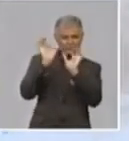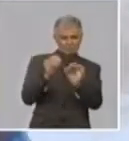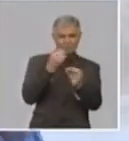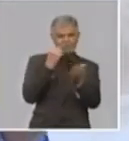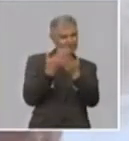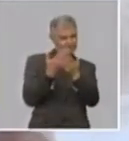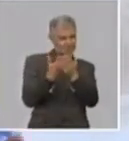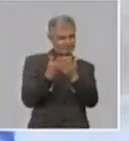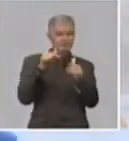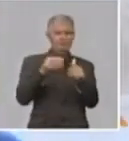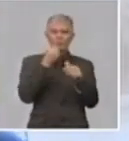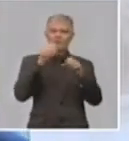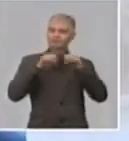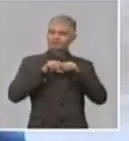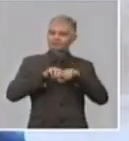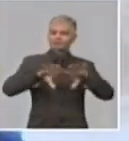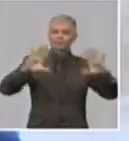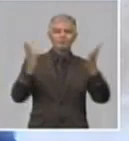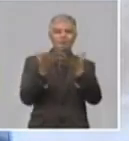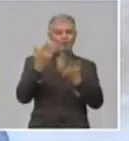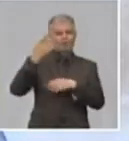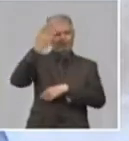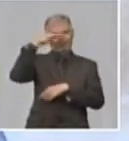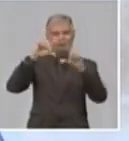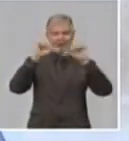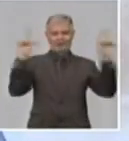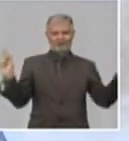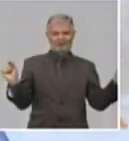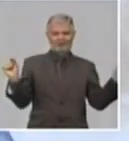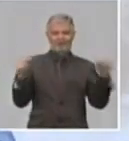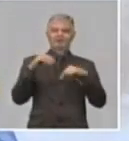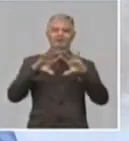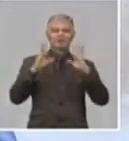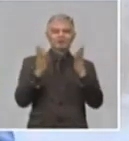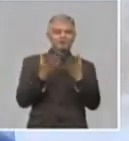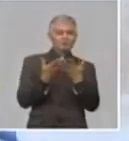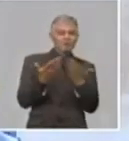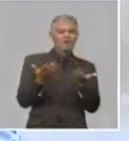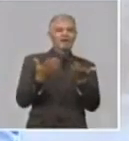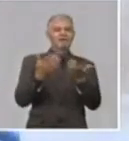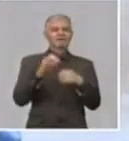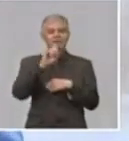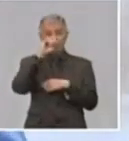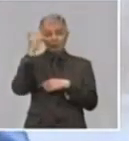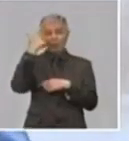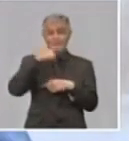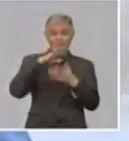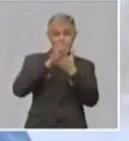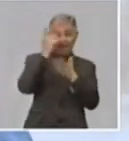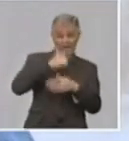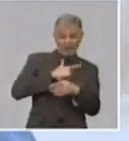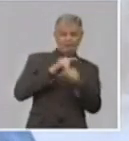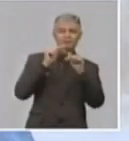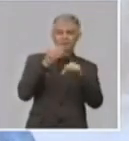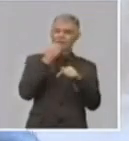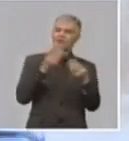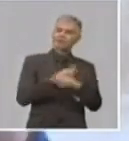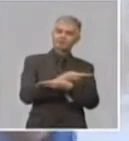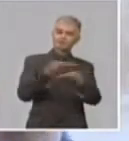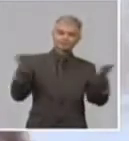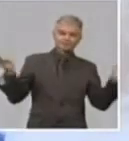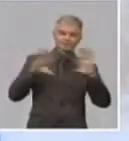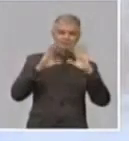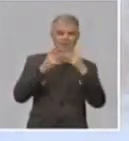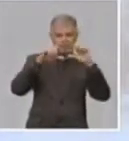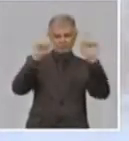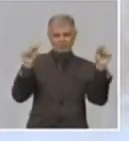de extenderlo a todo el país a través de la Red Nacional de Laboratorios SUMA, de la que dispone el Ministerio de Salud Pública, que es